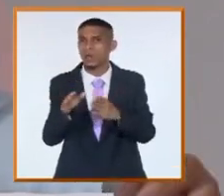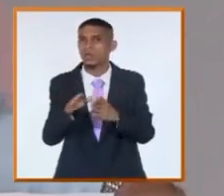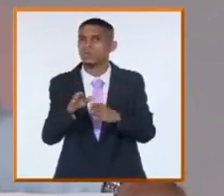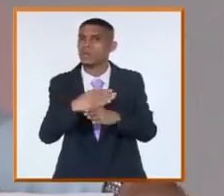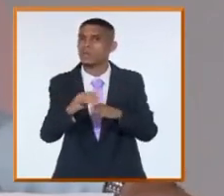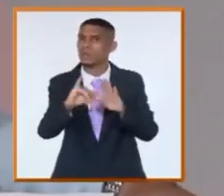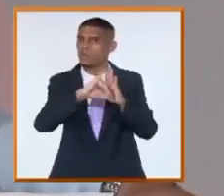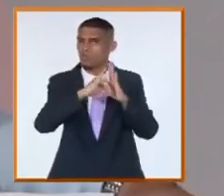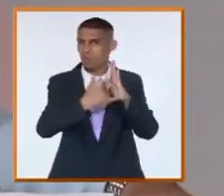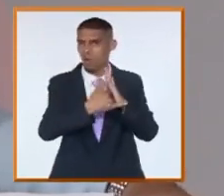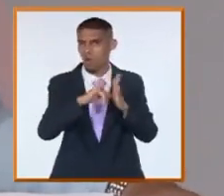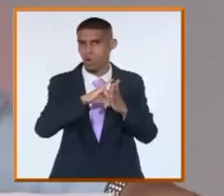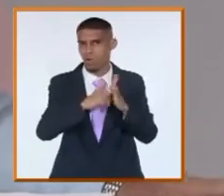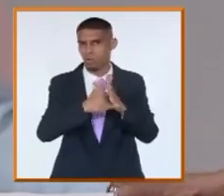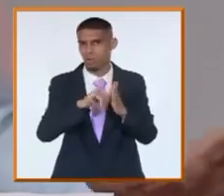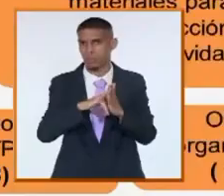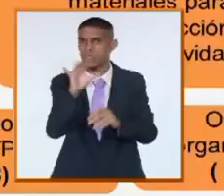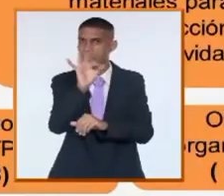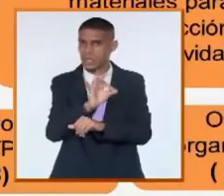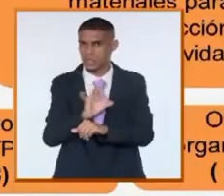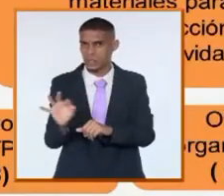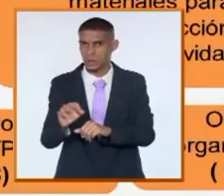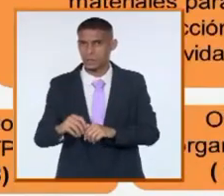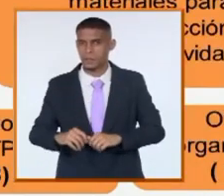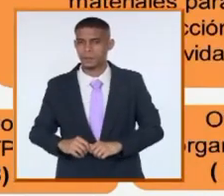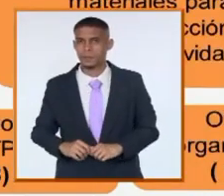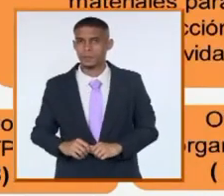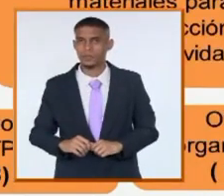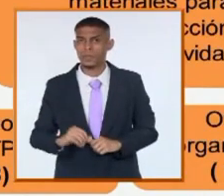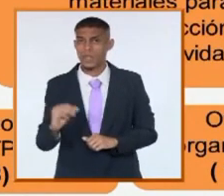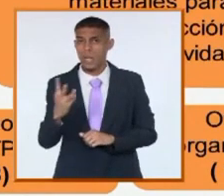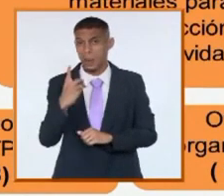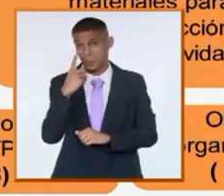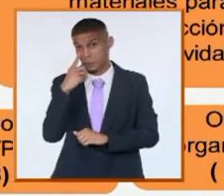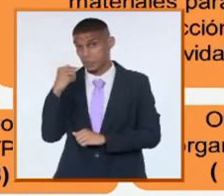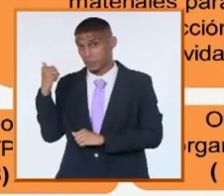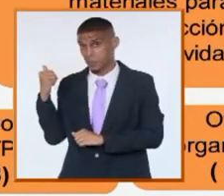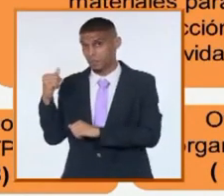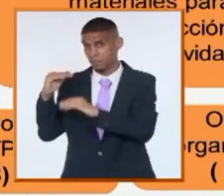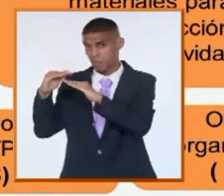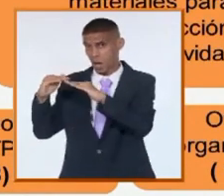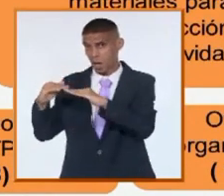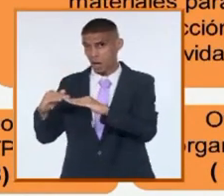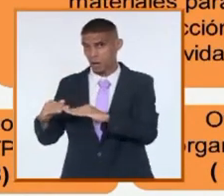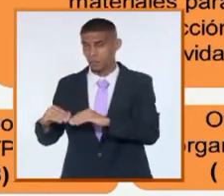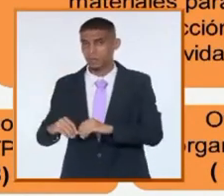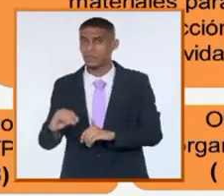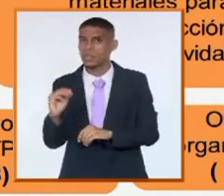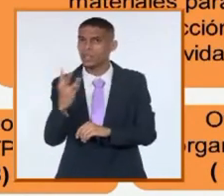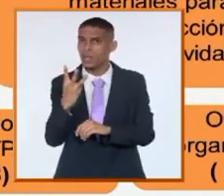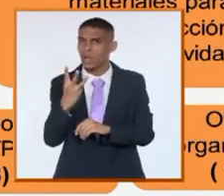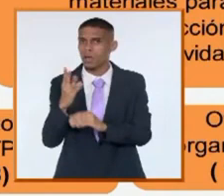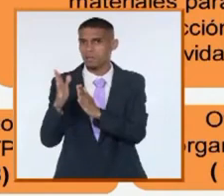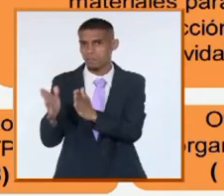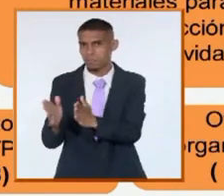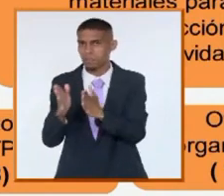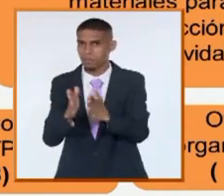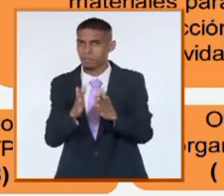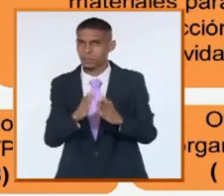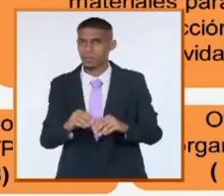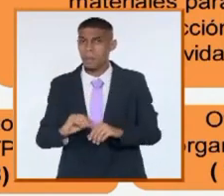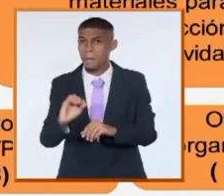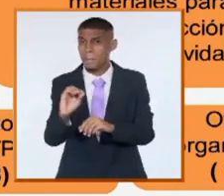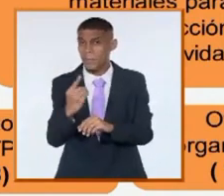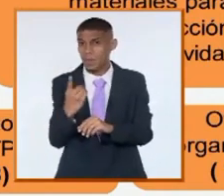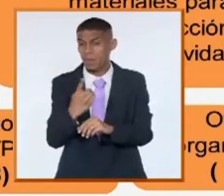sea ingeniería y diseño son los tres soles que tiene las tres etapas la parte de la